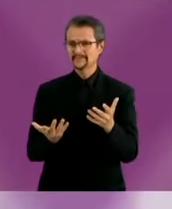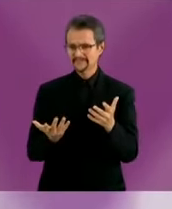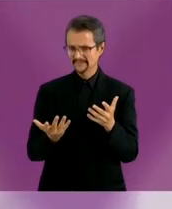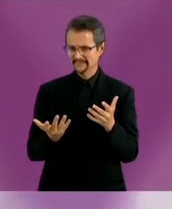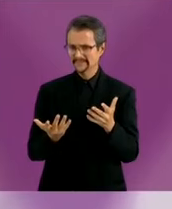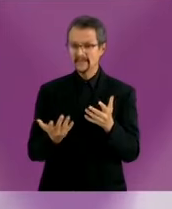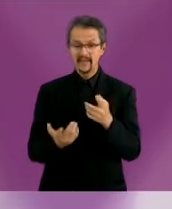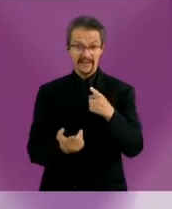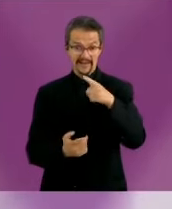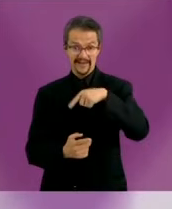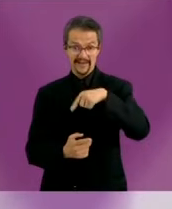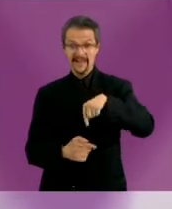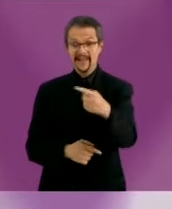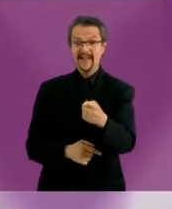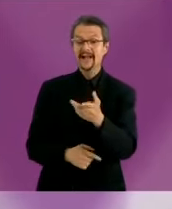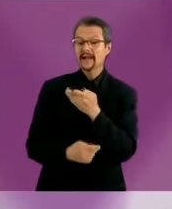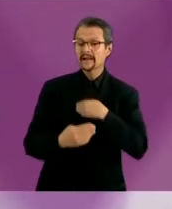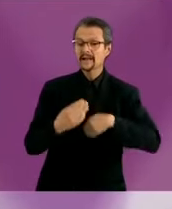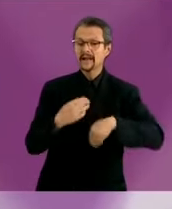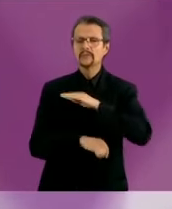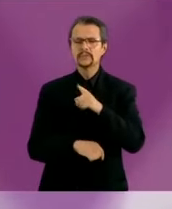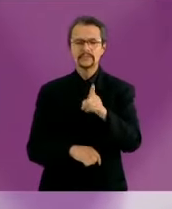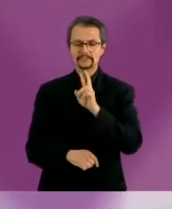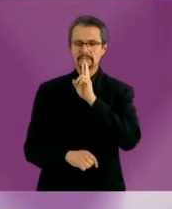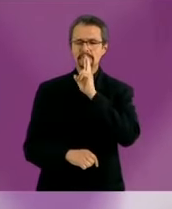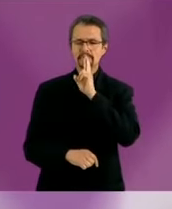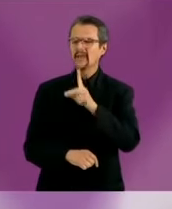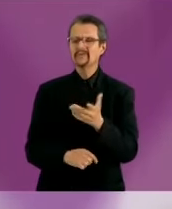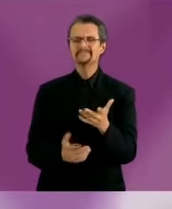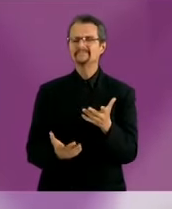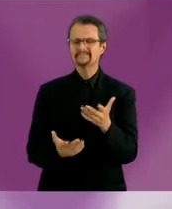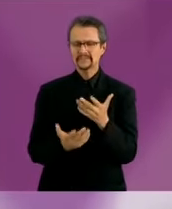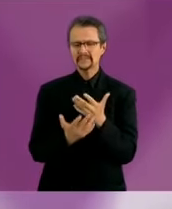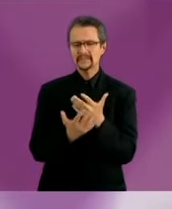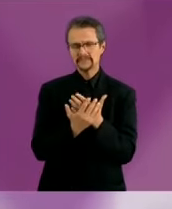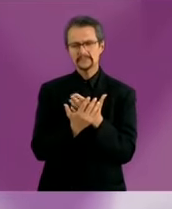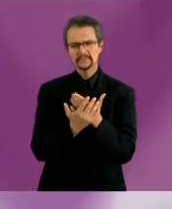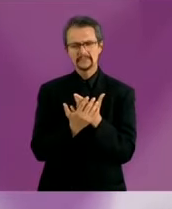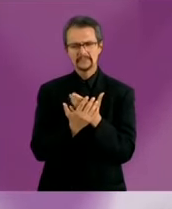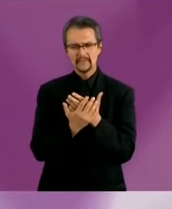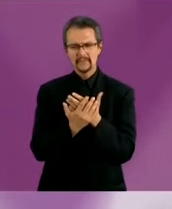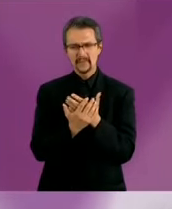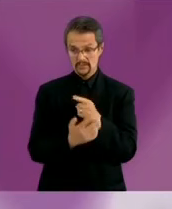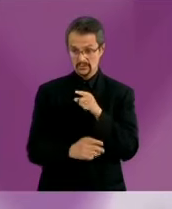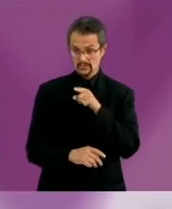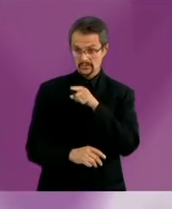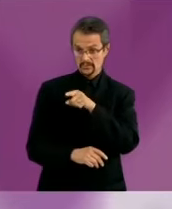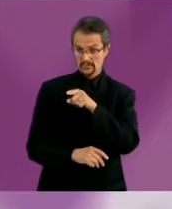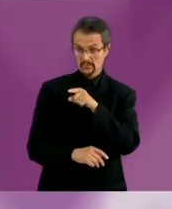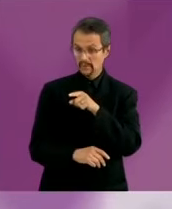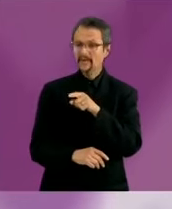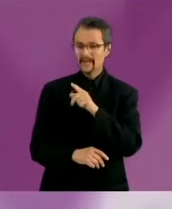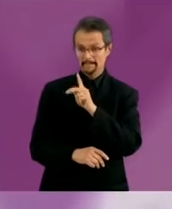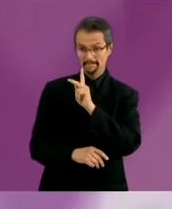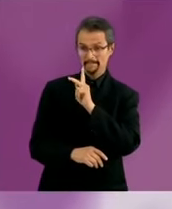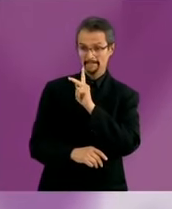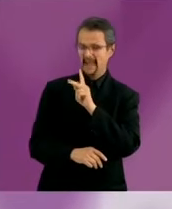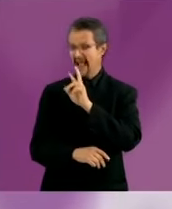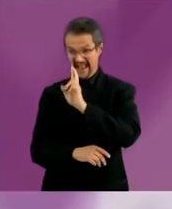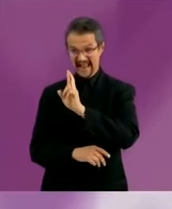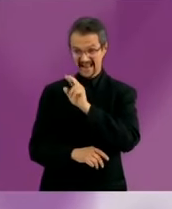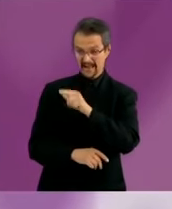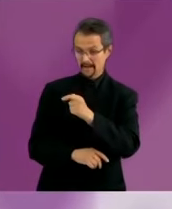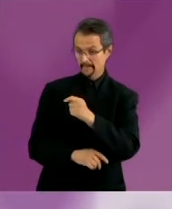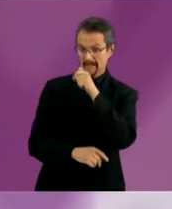Candidata Claudia Sheinbaum. Yo prefiero que pase primero quien se quita la bolsa de tiempo. Tenemos